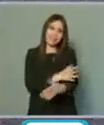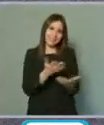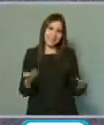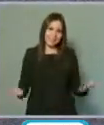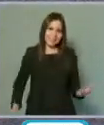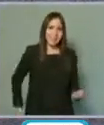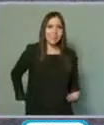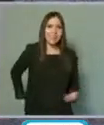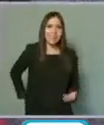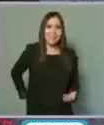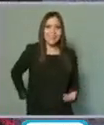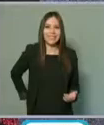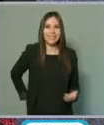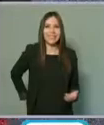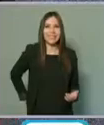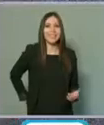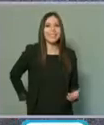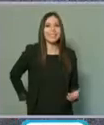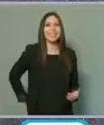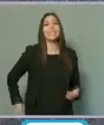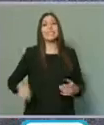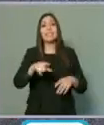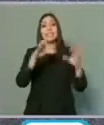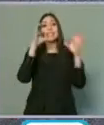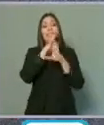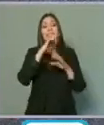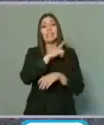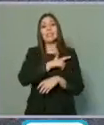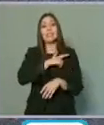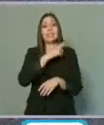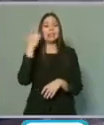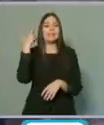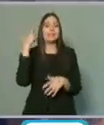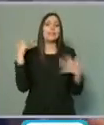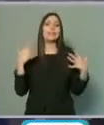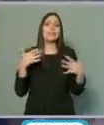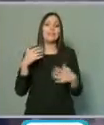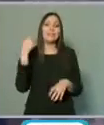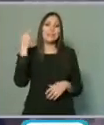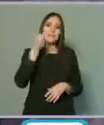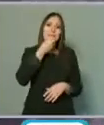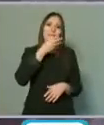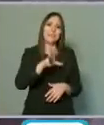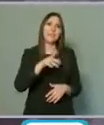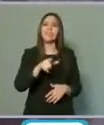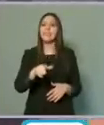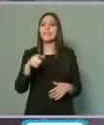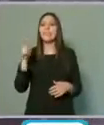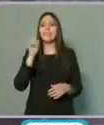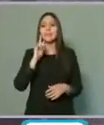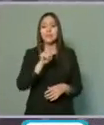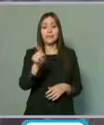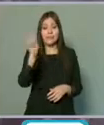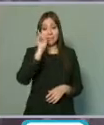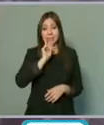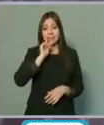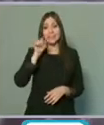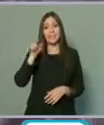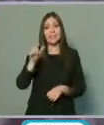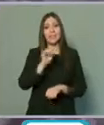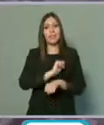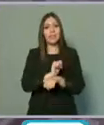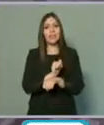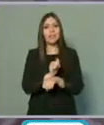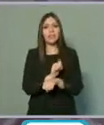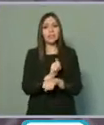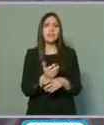Daniel, lo amo. Y es que estas son de rompe y rasca, sí, hombre, de las llegadoras. Pero, mira, hay que decirlo, son de esas artistas, eres de esas artistas